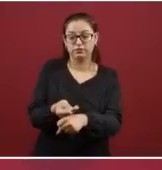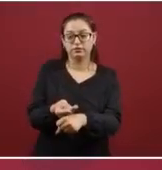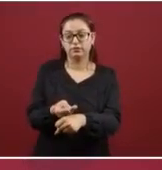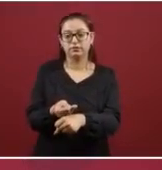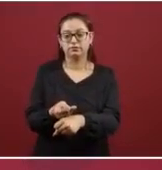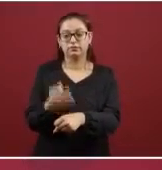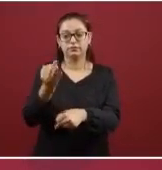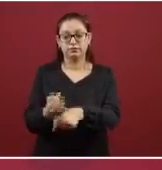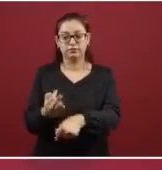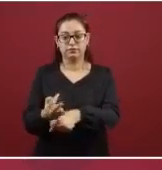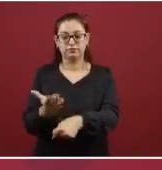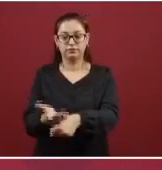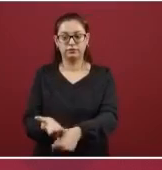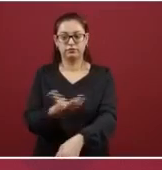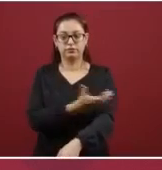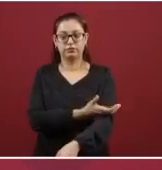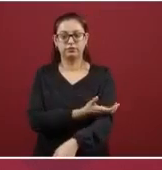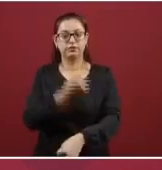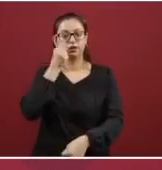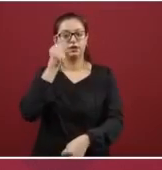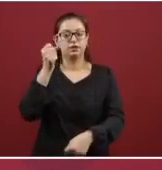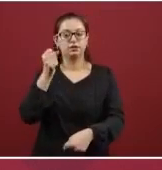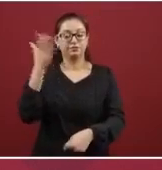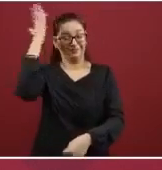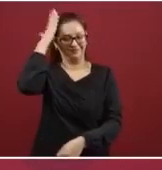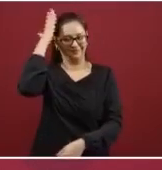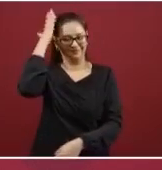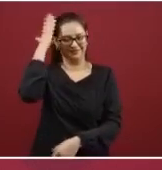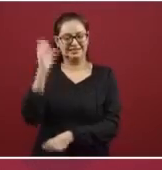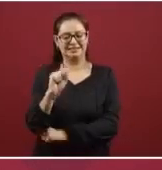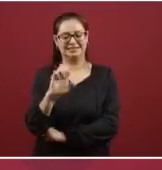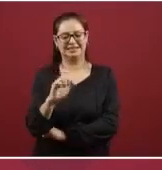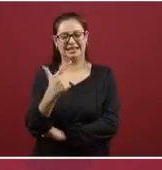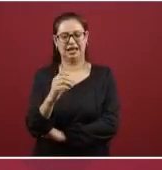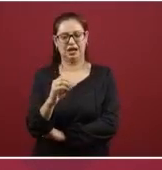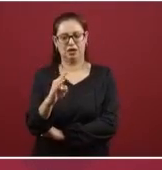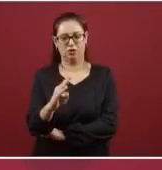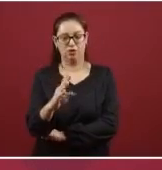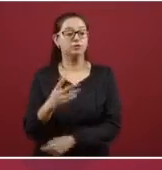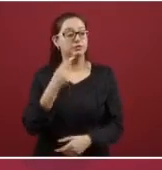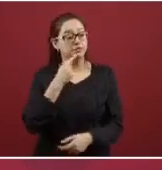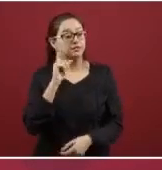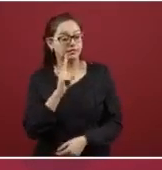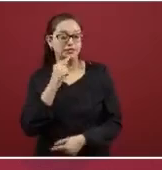nos acompaña la secretaria de Gobernación, Niñas y Niños,